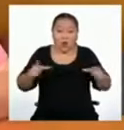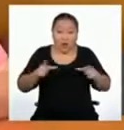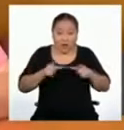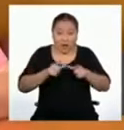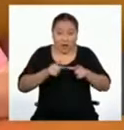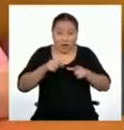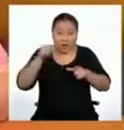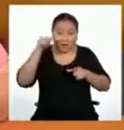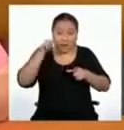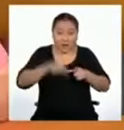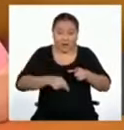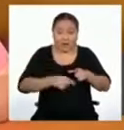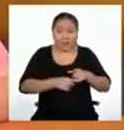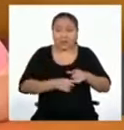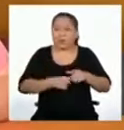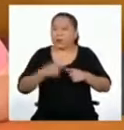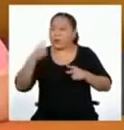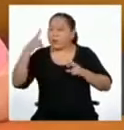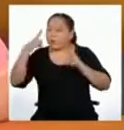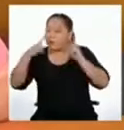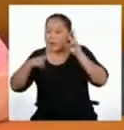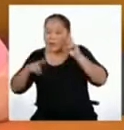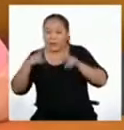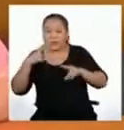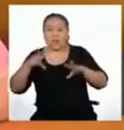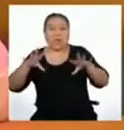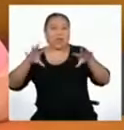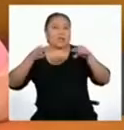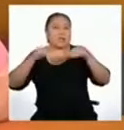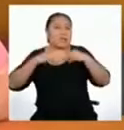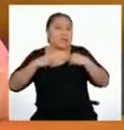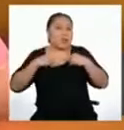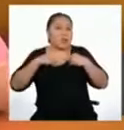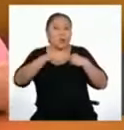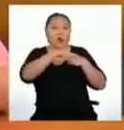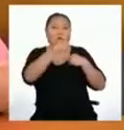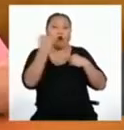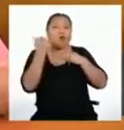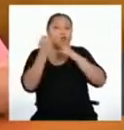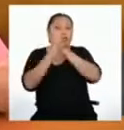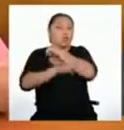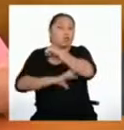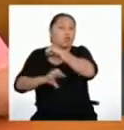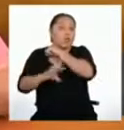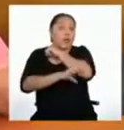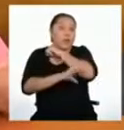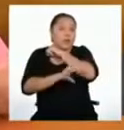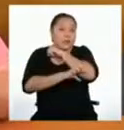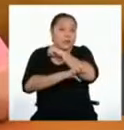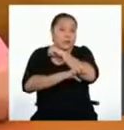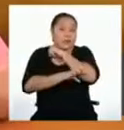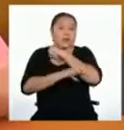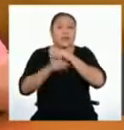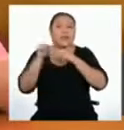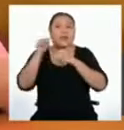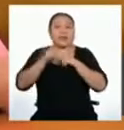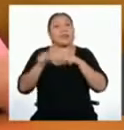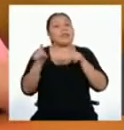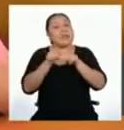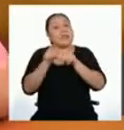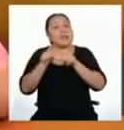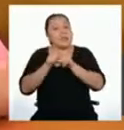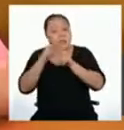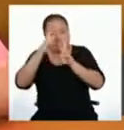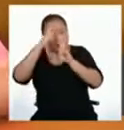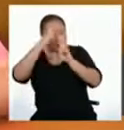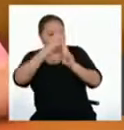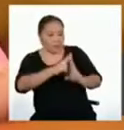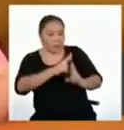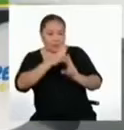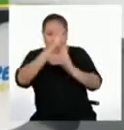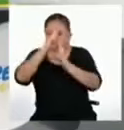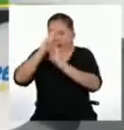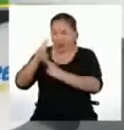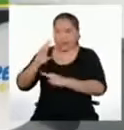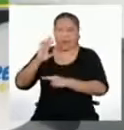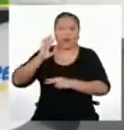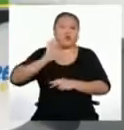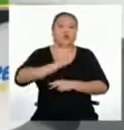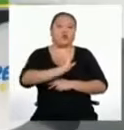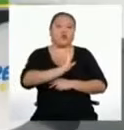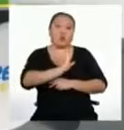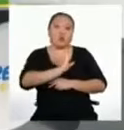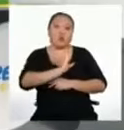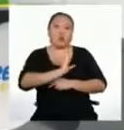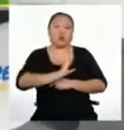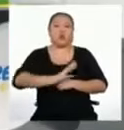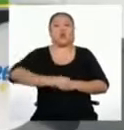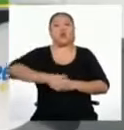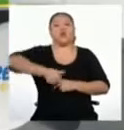geográfico es reconocido también por los demás países y también viene siendo respetado en su soberanía.